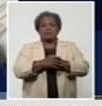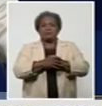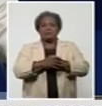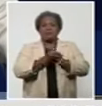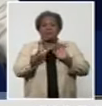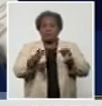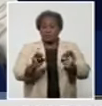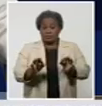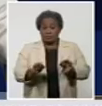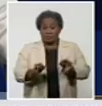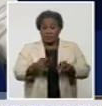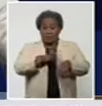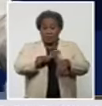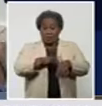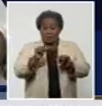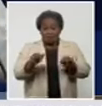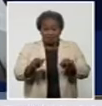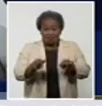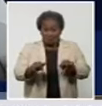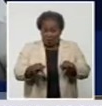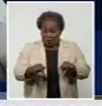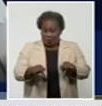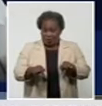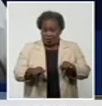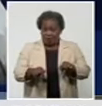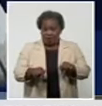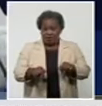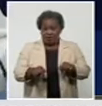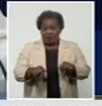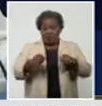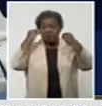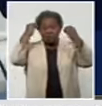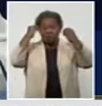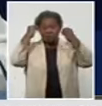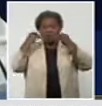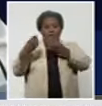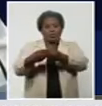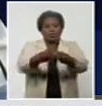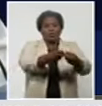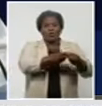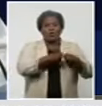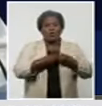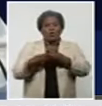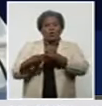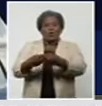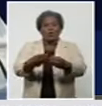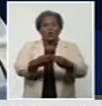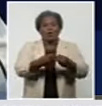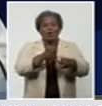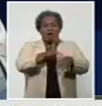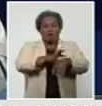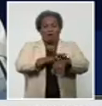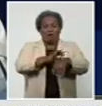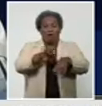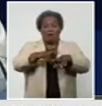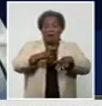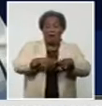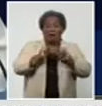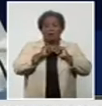Realmente en estos momentos, teniendo en cuenta la transmisión que hemos tenido aquí en La Habana,